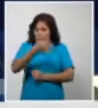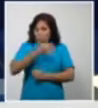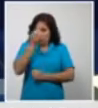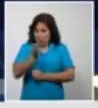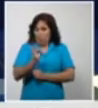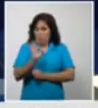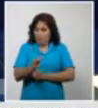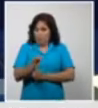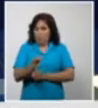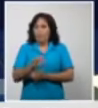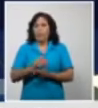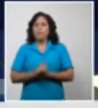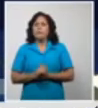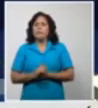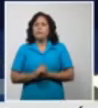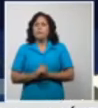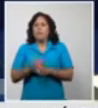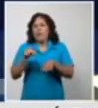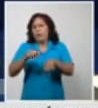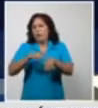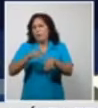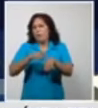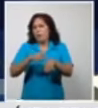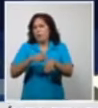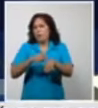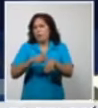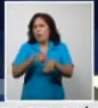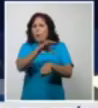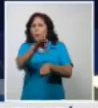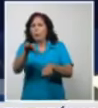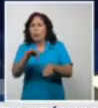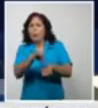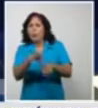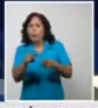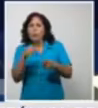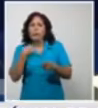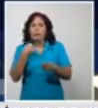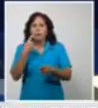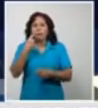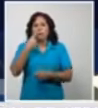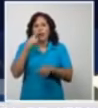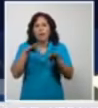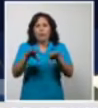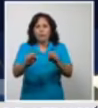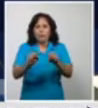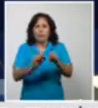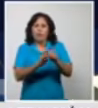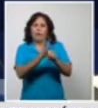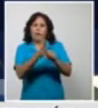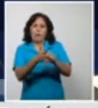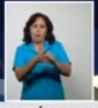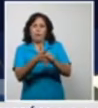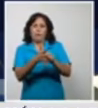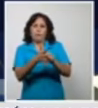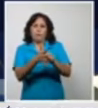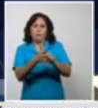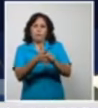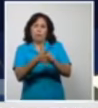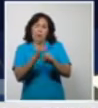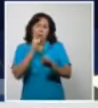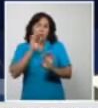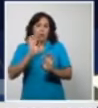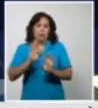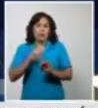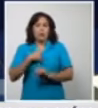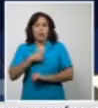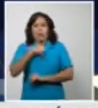este hecho de en qué momento y dónde yo encuentro el virus. Y ya dijimos